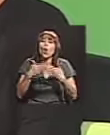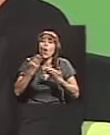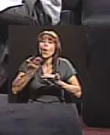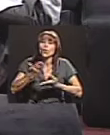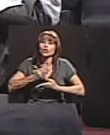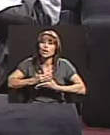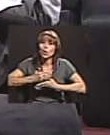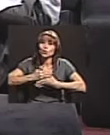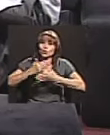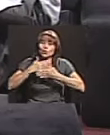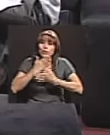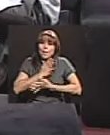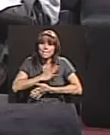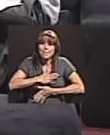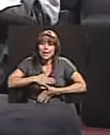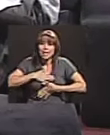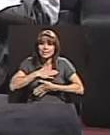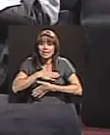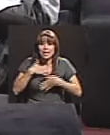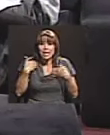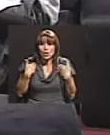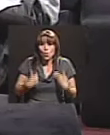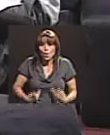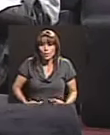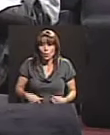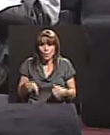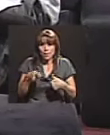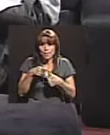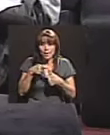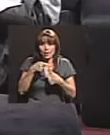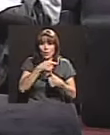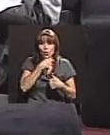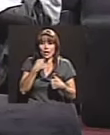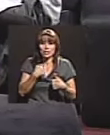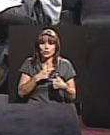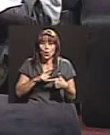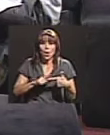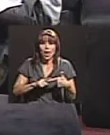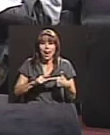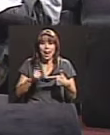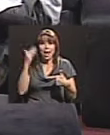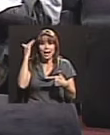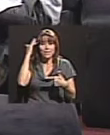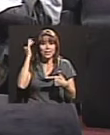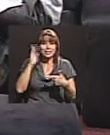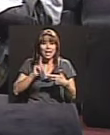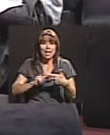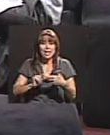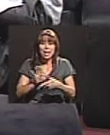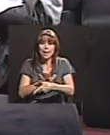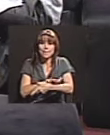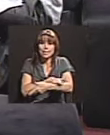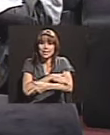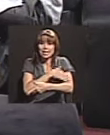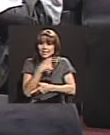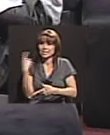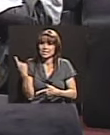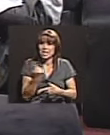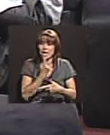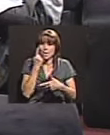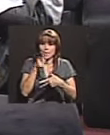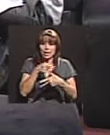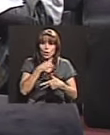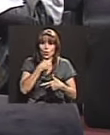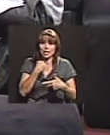el cuerpo número uno trabaja el corazón la cabeza y la piel siempre y en ese orden